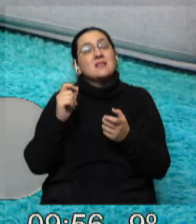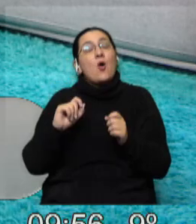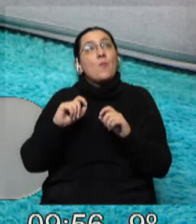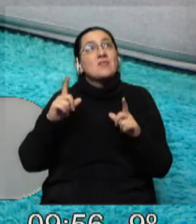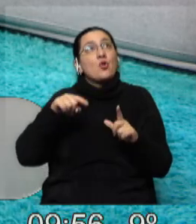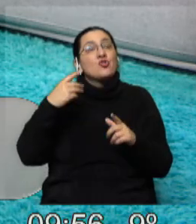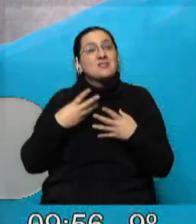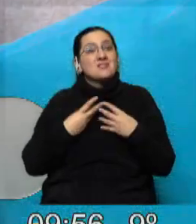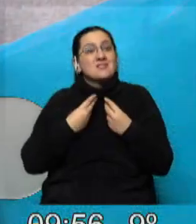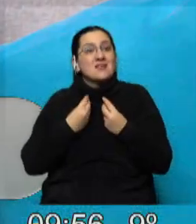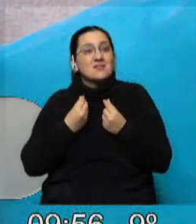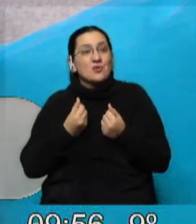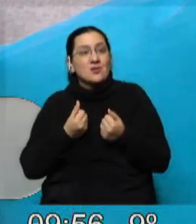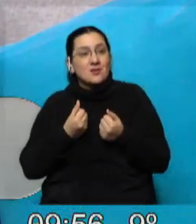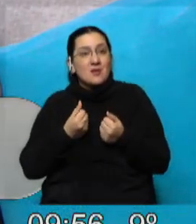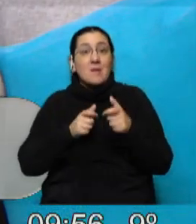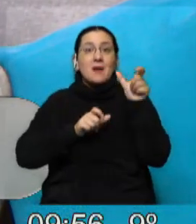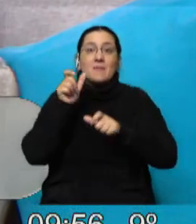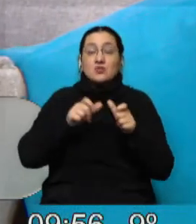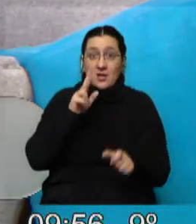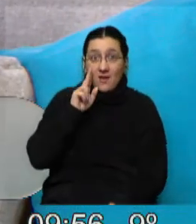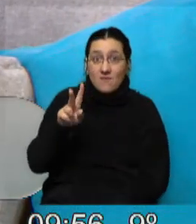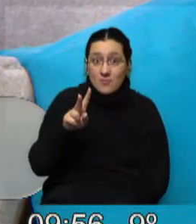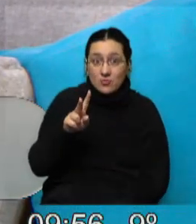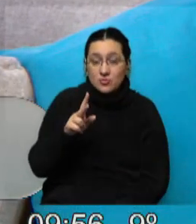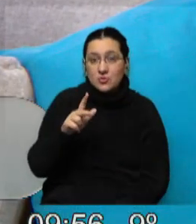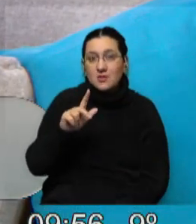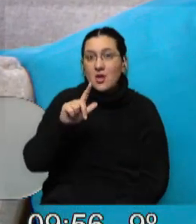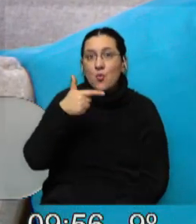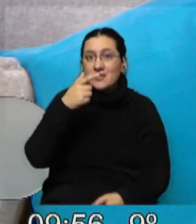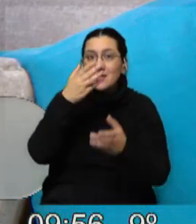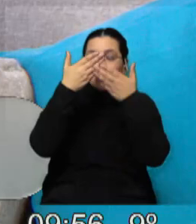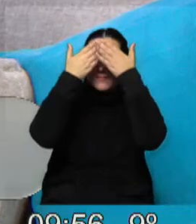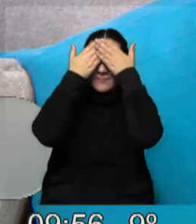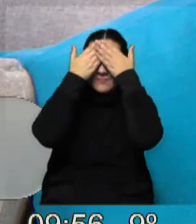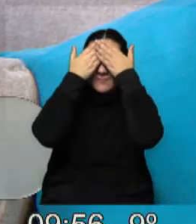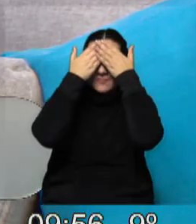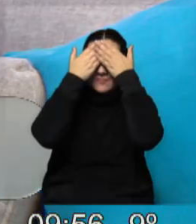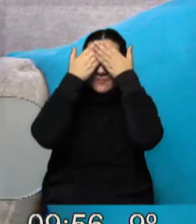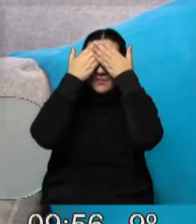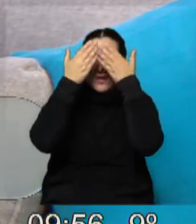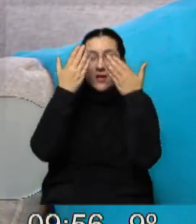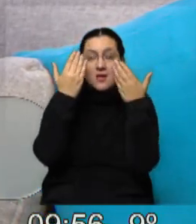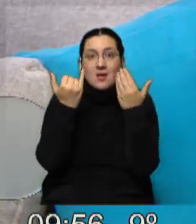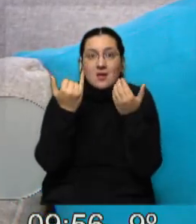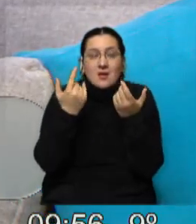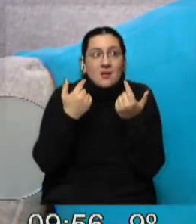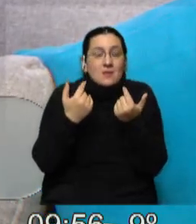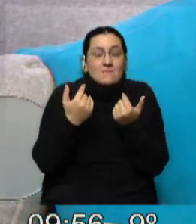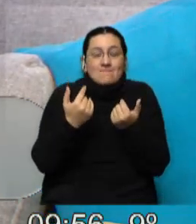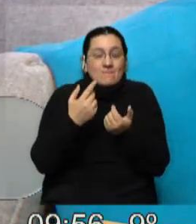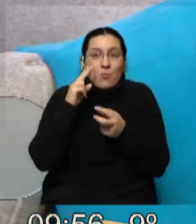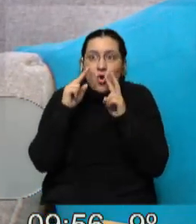nos permita, nosotros, para quienes somos videntes, no tener la visión, nos pone en cierta minusvalía en lo que